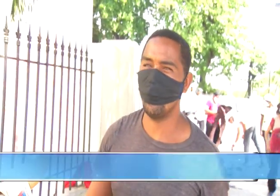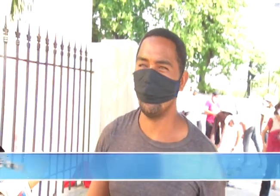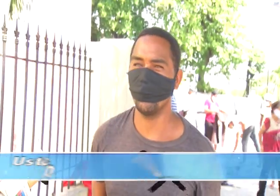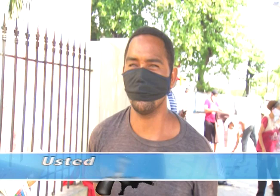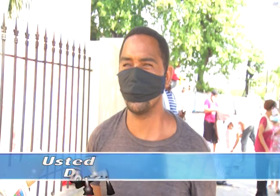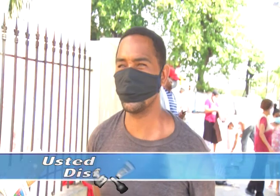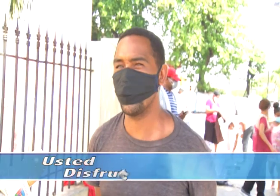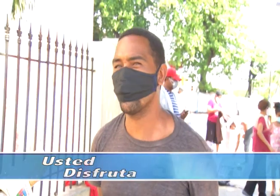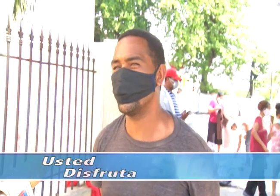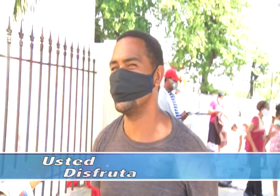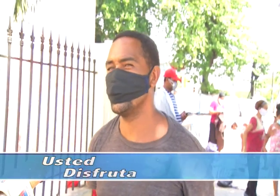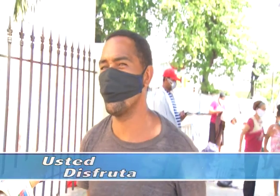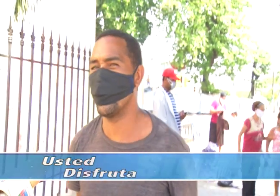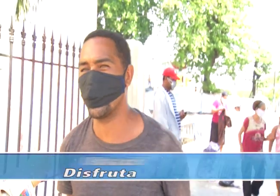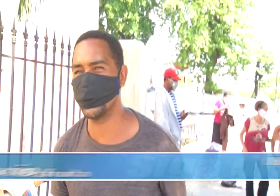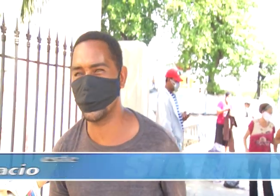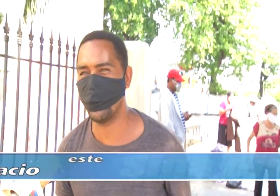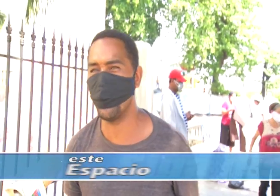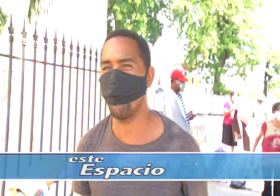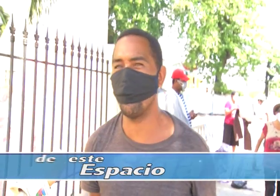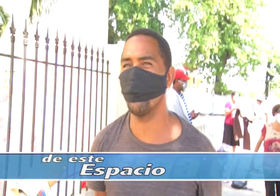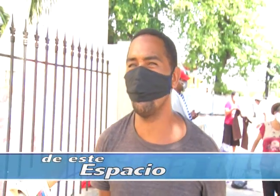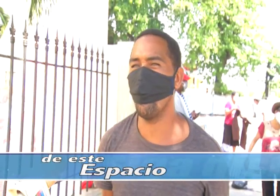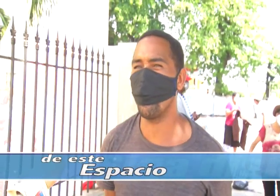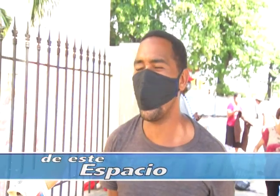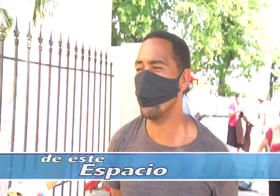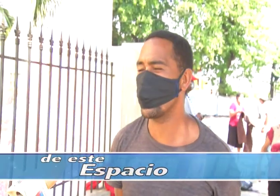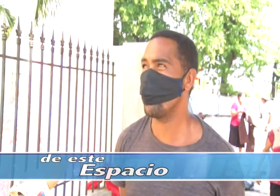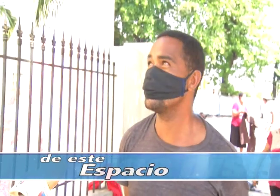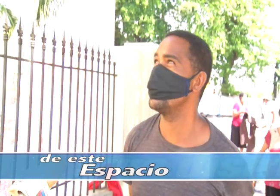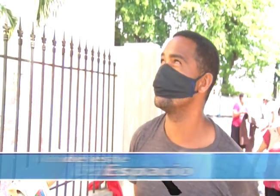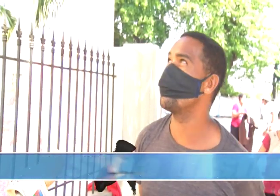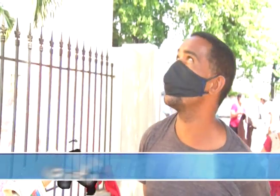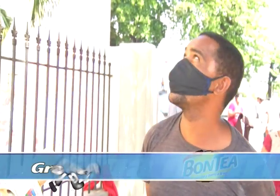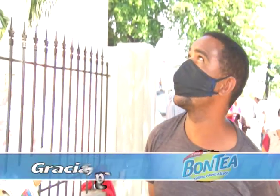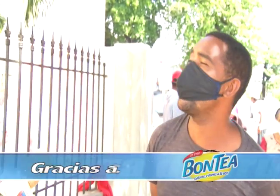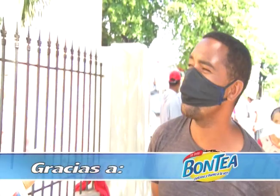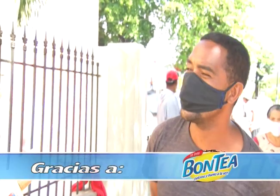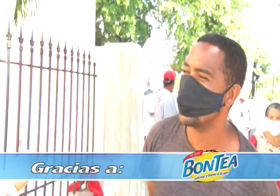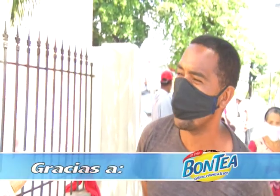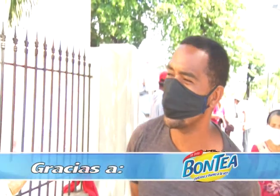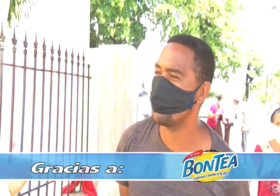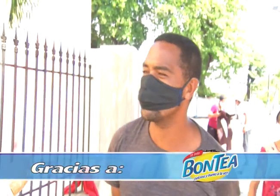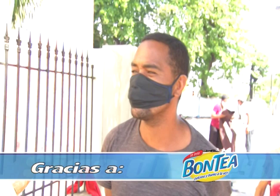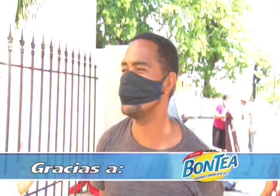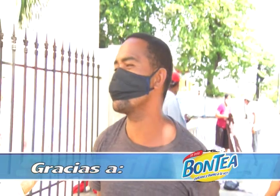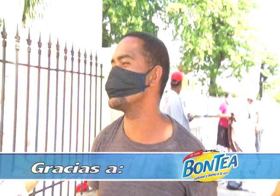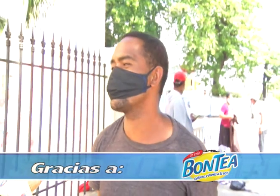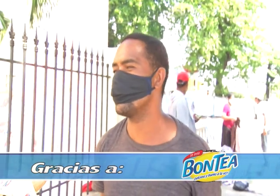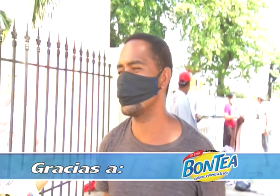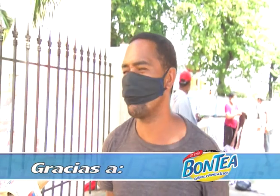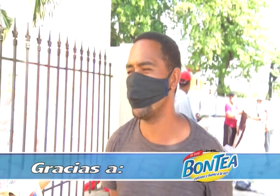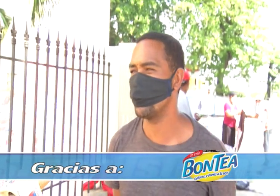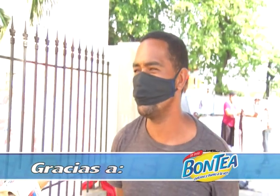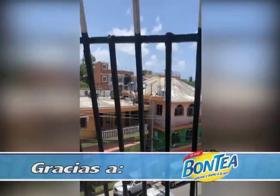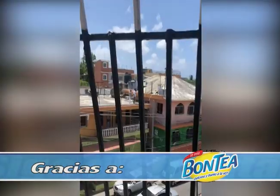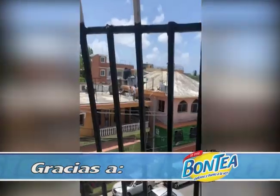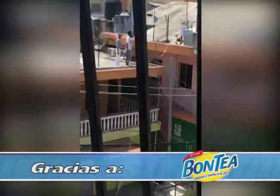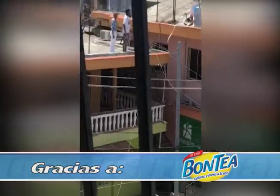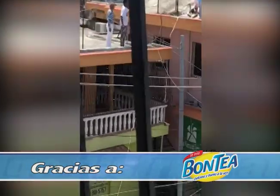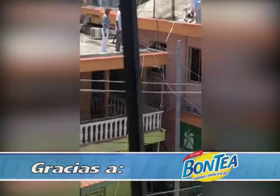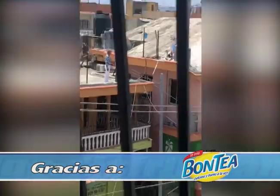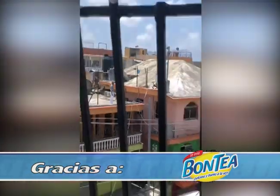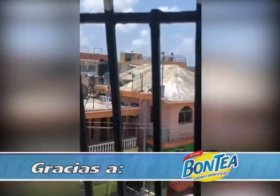estaba como forceando con la chichigua y parece que había como un palo, una cosa y le tocó al alambre y el alambre la botó, hizo contacto con el transformador.